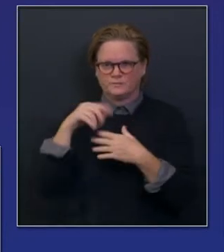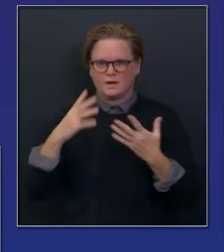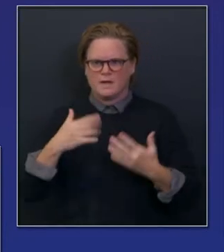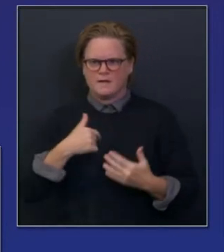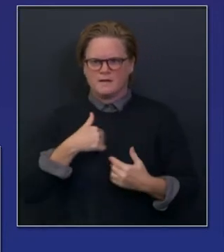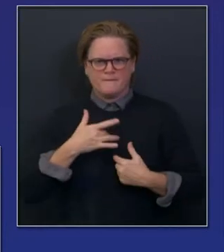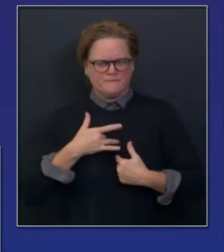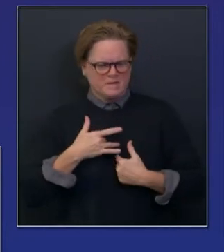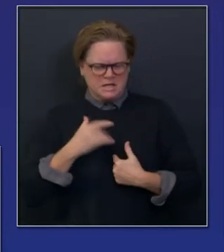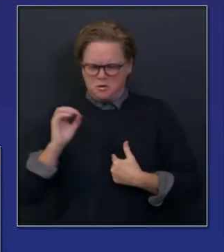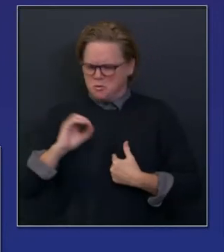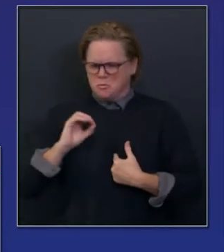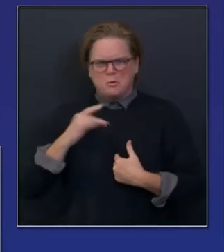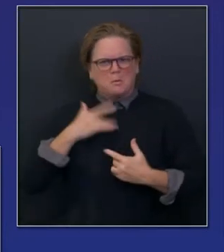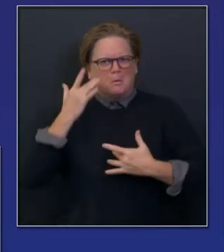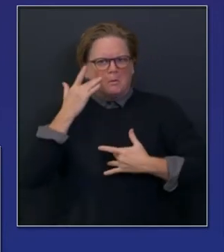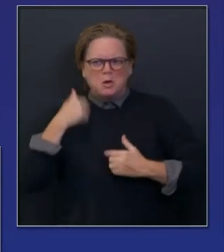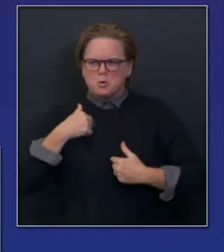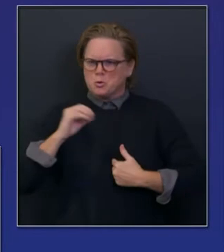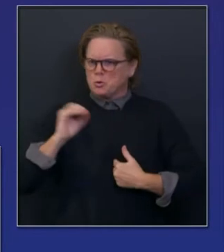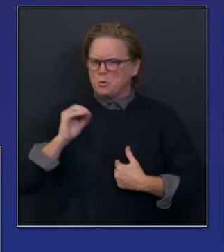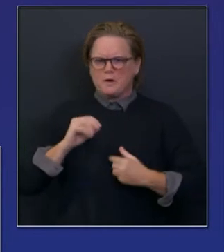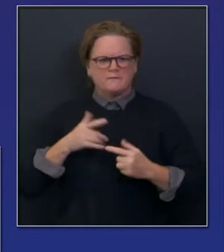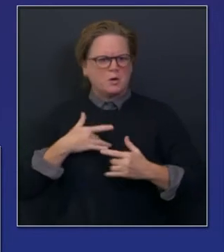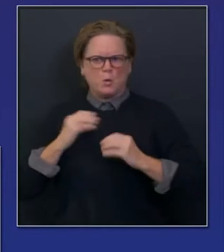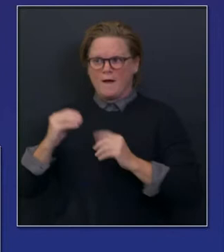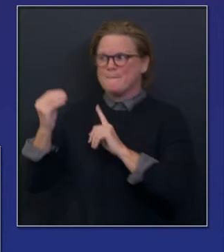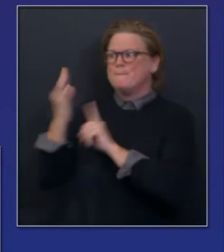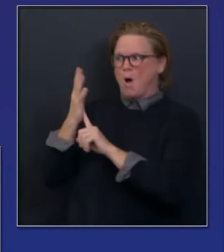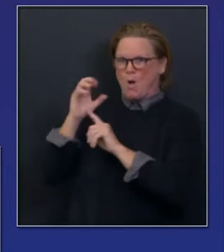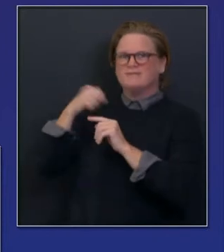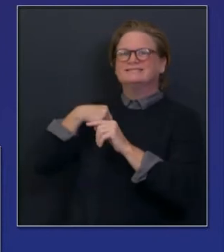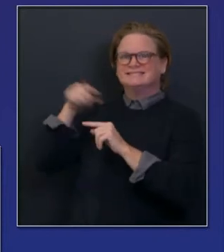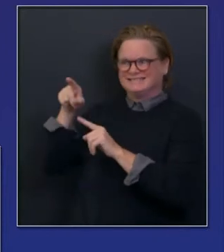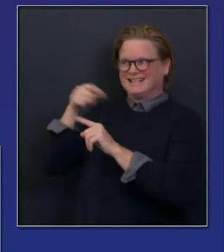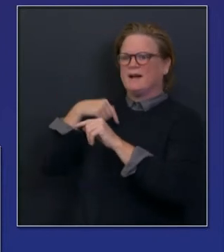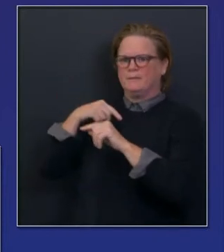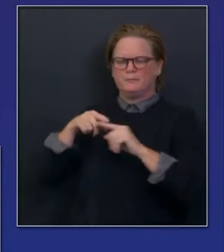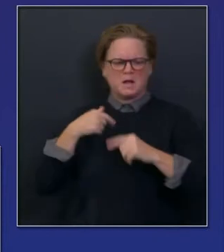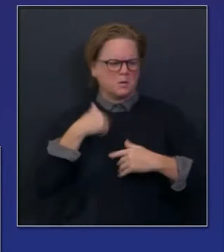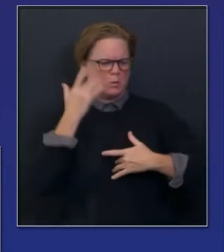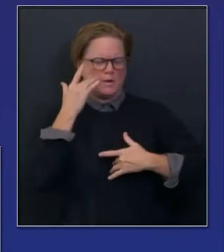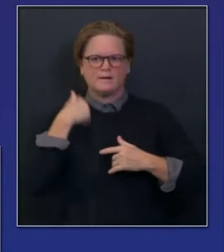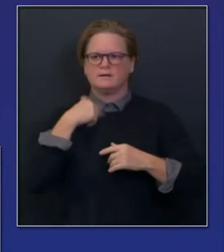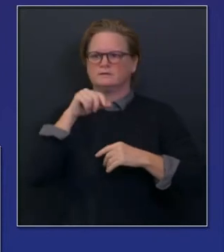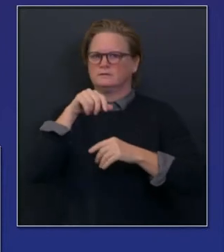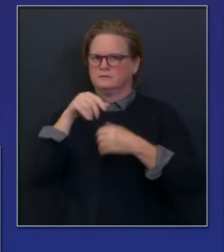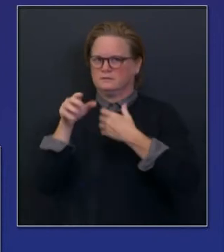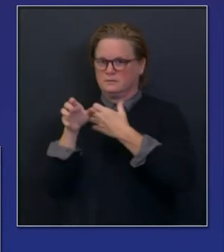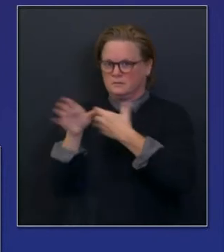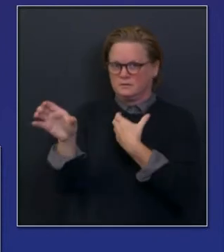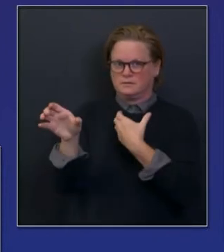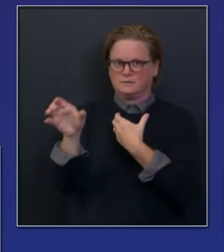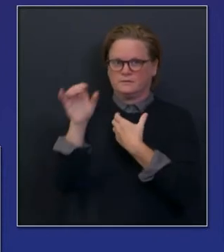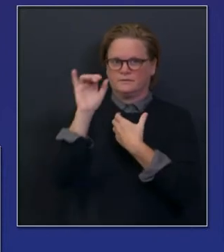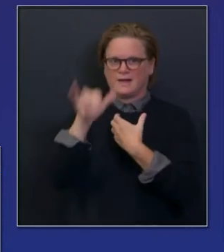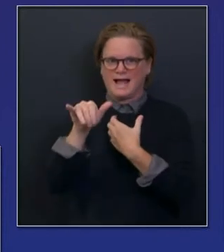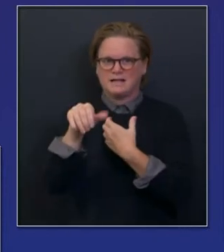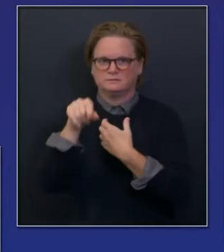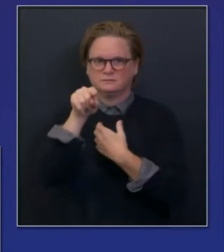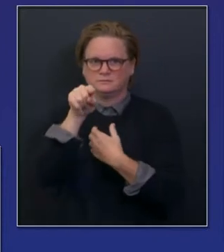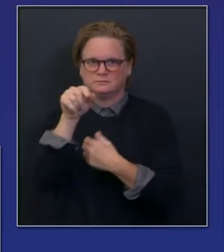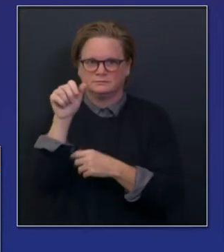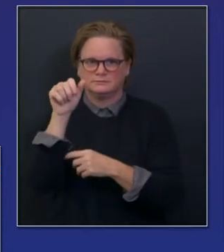sin síntomas expuestos. Así que bajamos de 14 días a 10 días de ponerse en cuarentena. Y esto